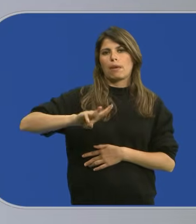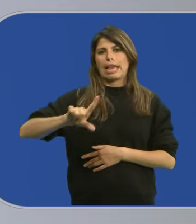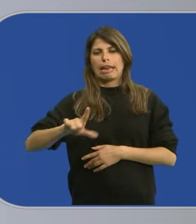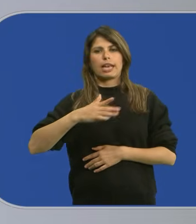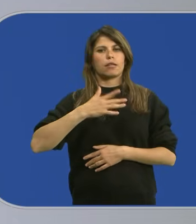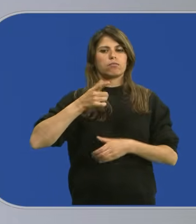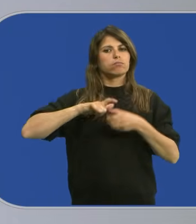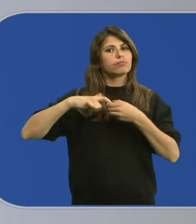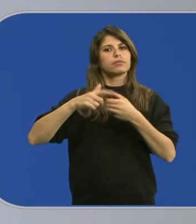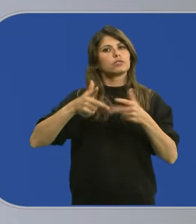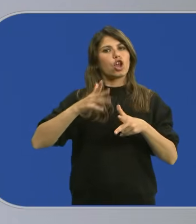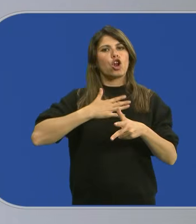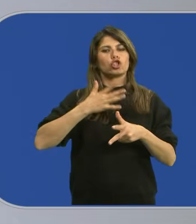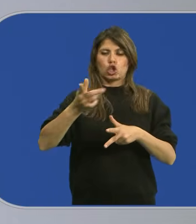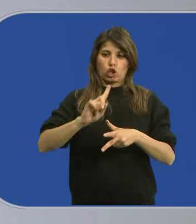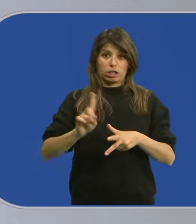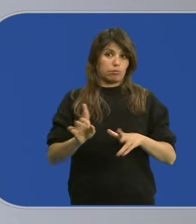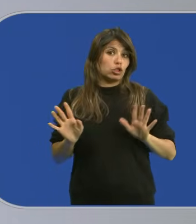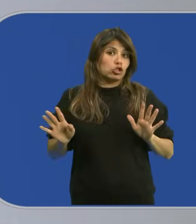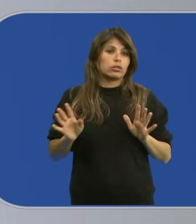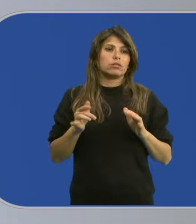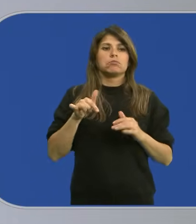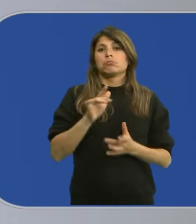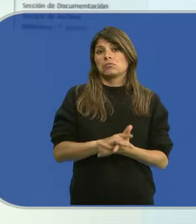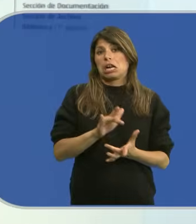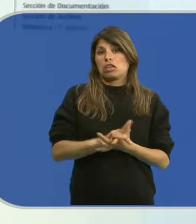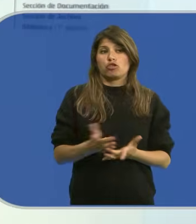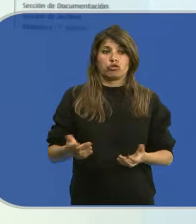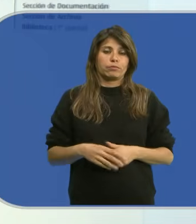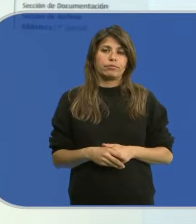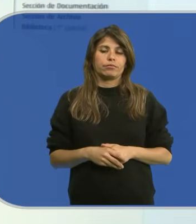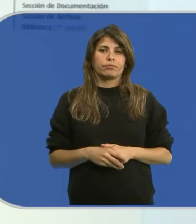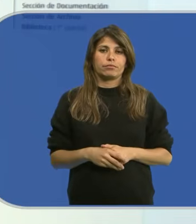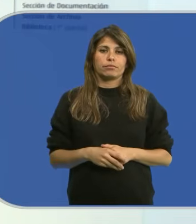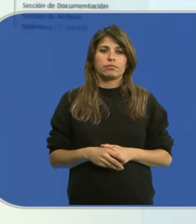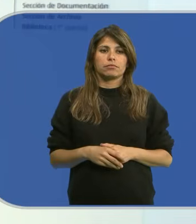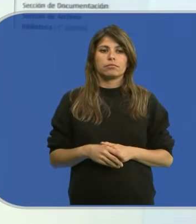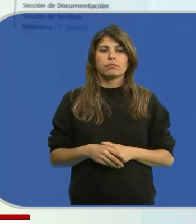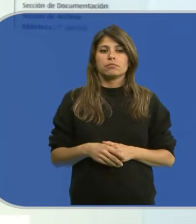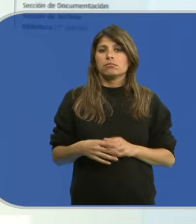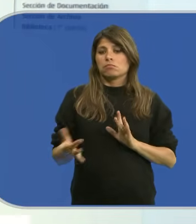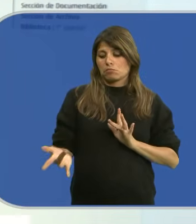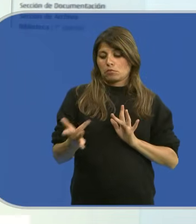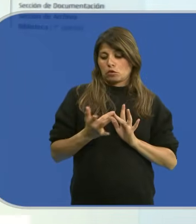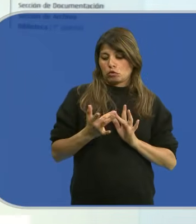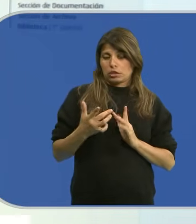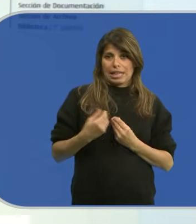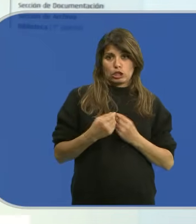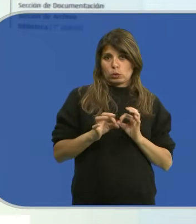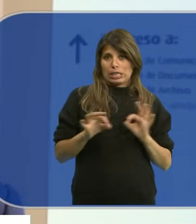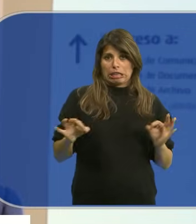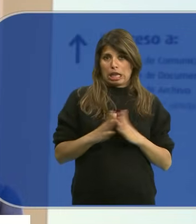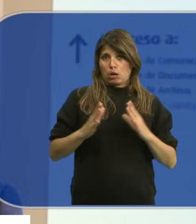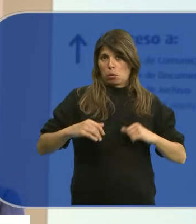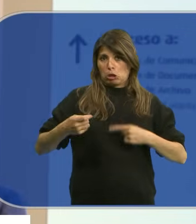queremos ningún puesto y en ese sentido estamos tranquilos. No se han puesto en contacto con nosotros para negociar ningún